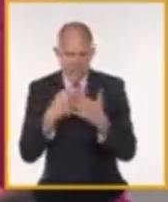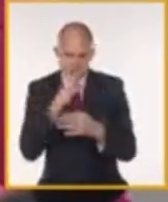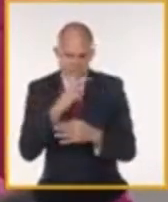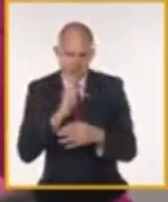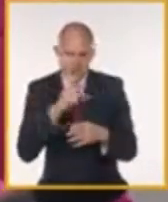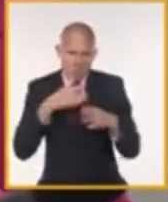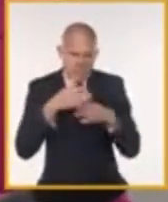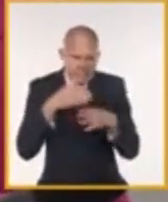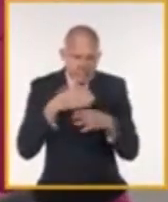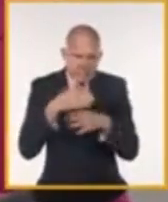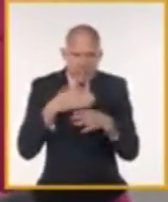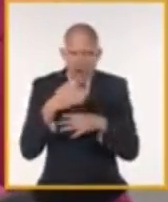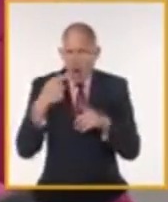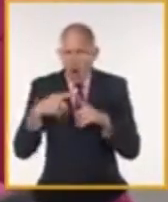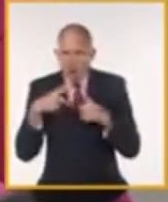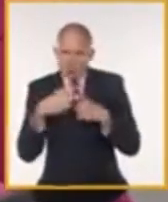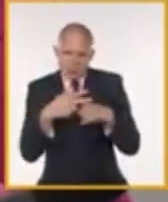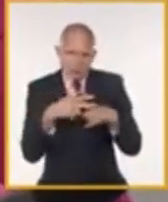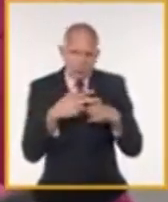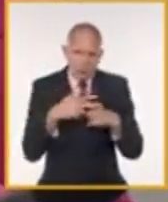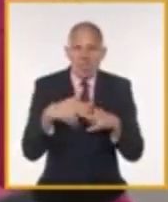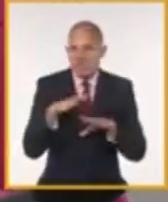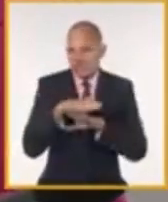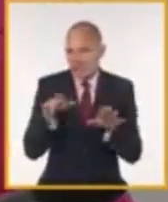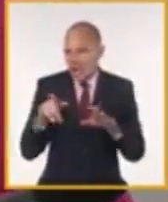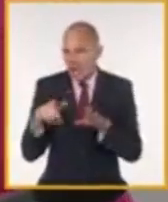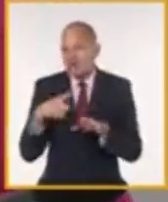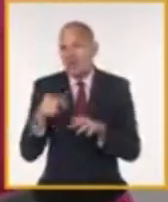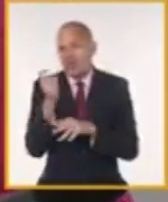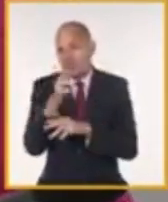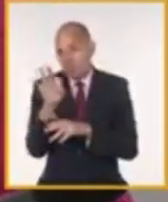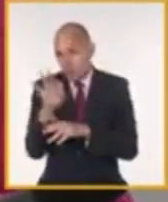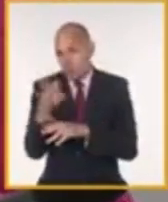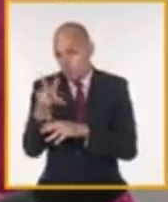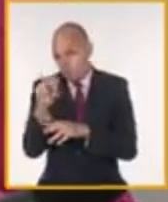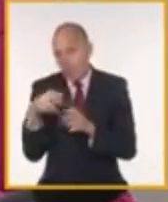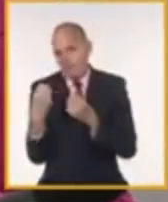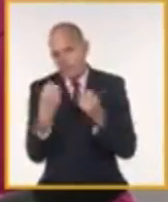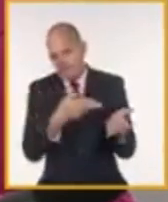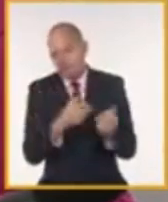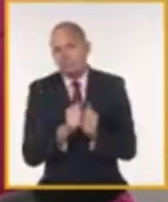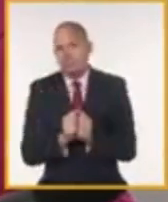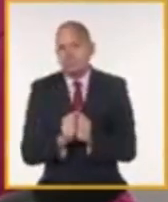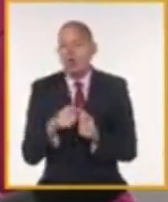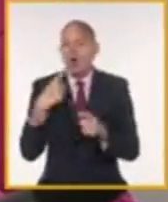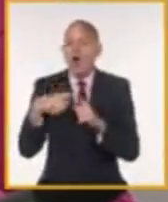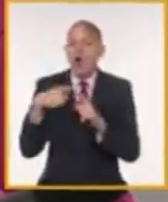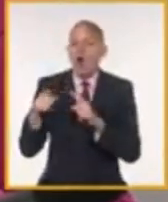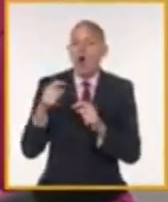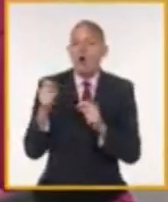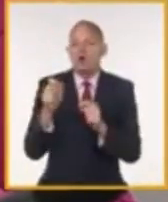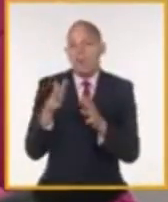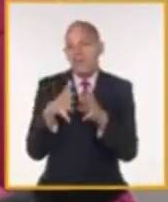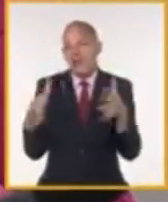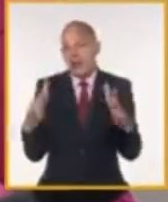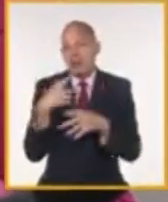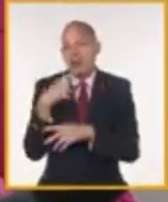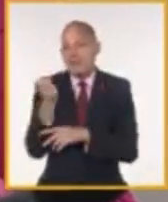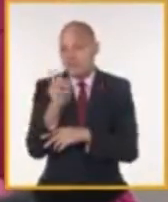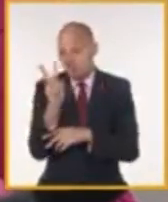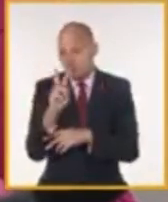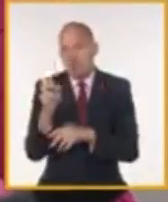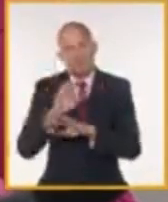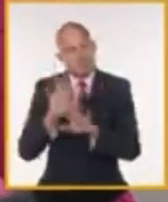contamos con más de 18 embarcaciones entregadas, más de 22 cherneras, más de 250 botes